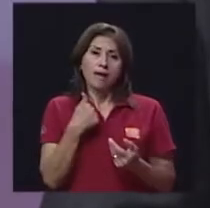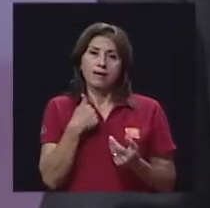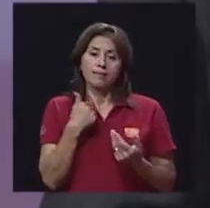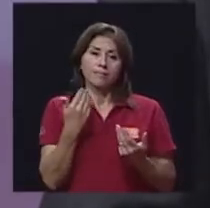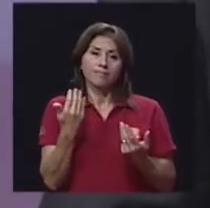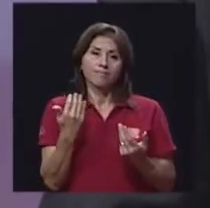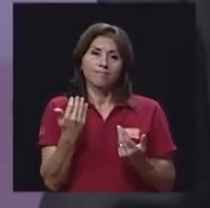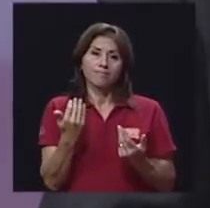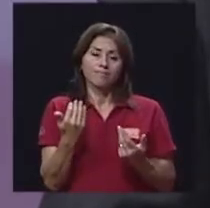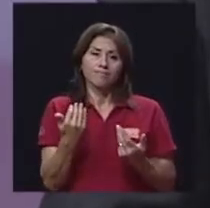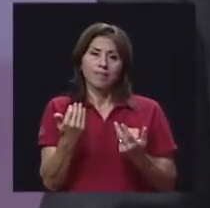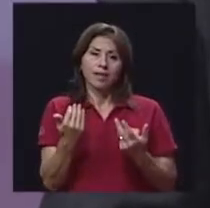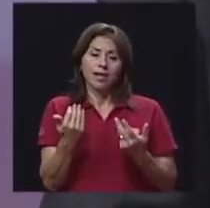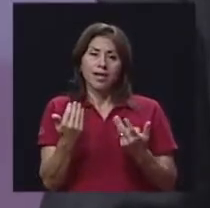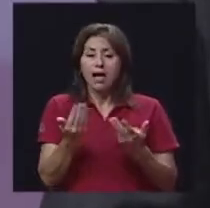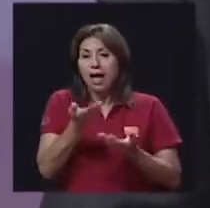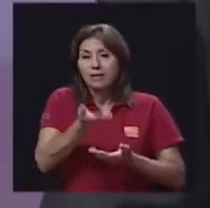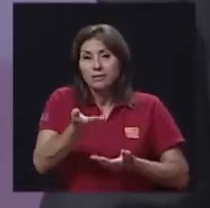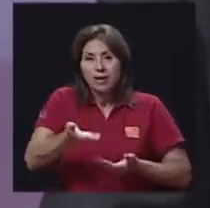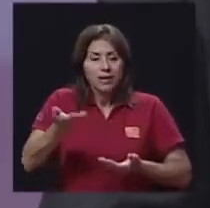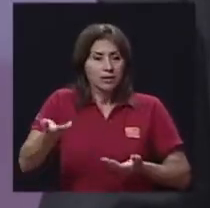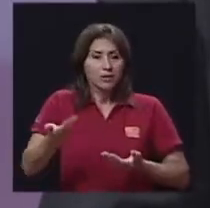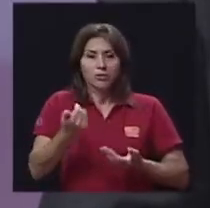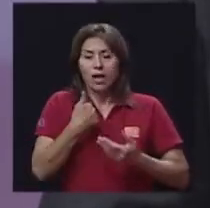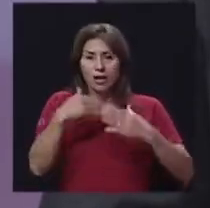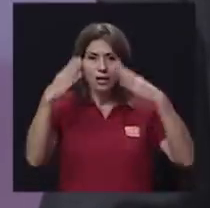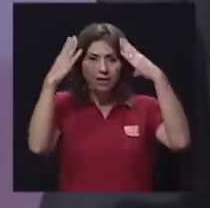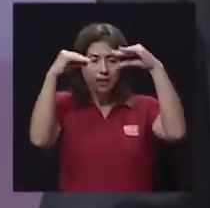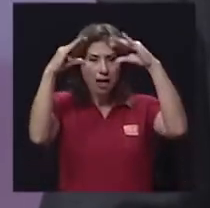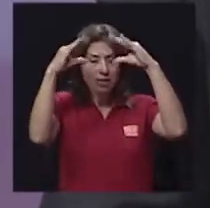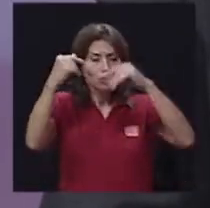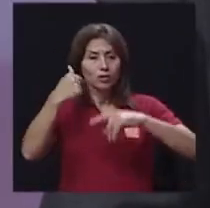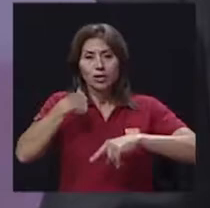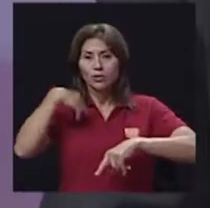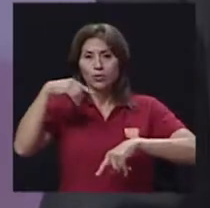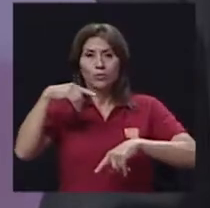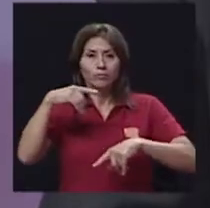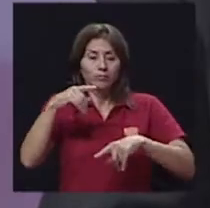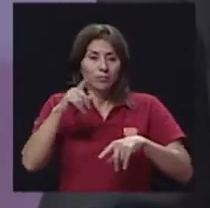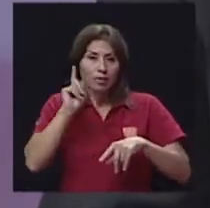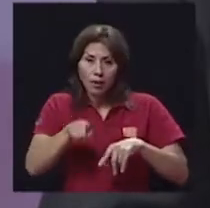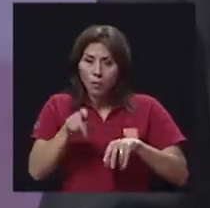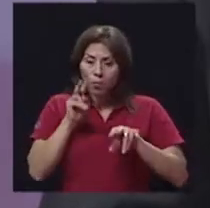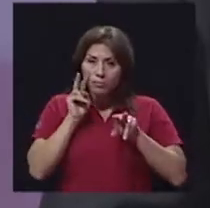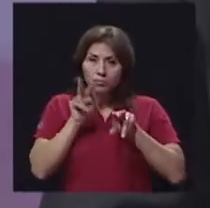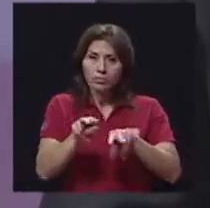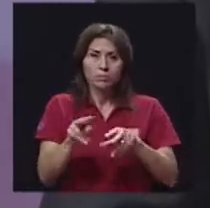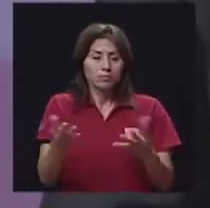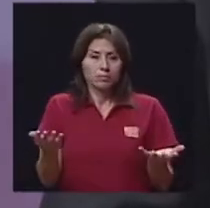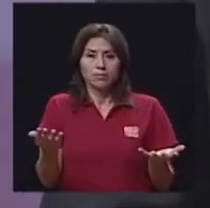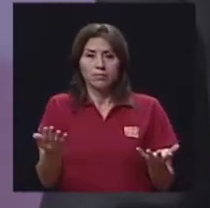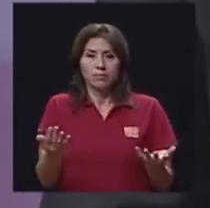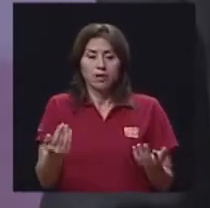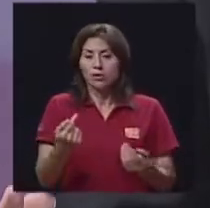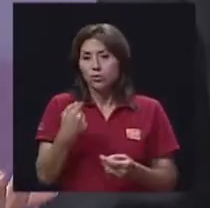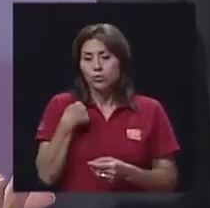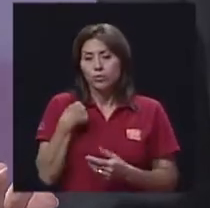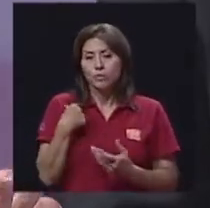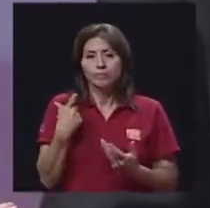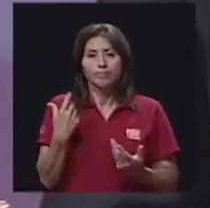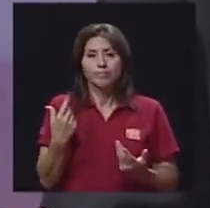hay, perdón, hay aspectos que no puedo dejar de observar. No puedo,